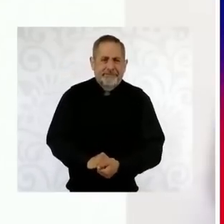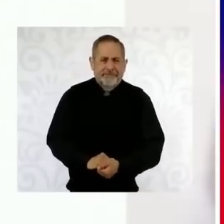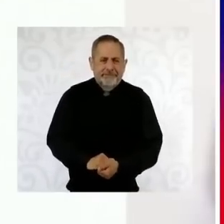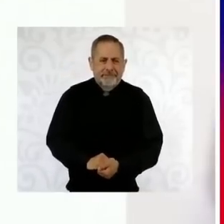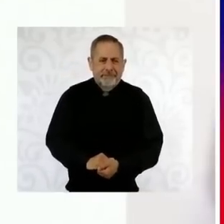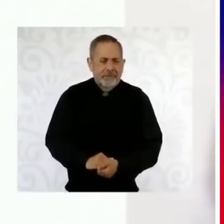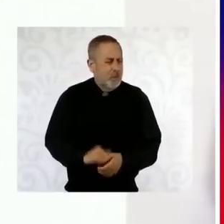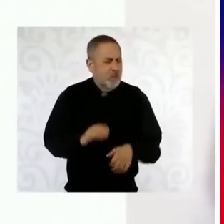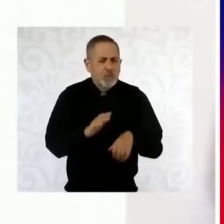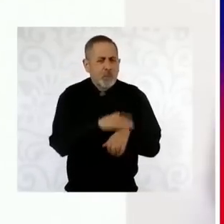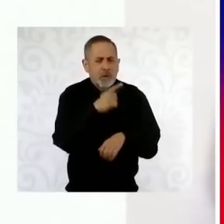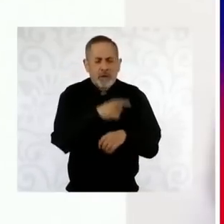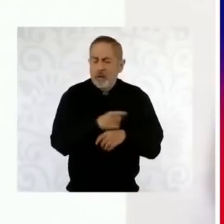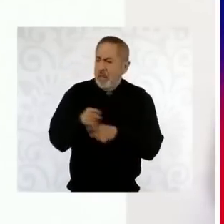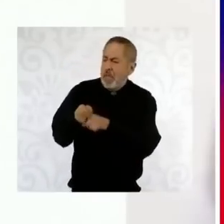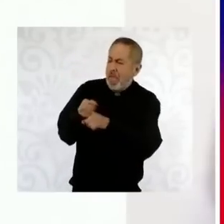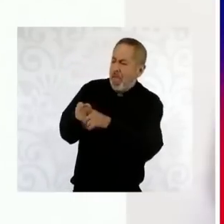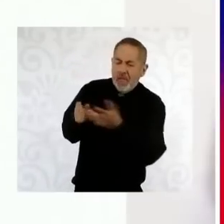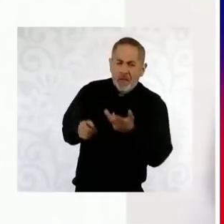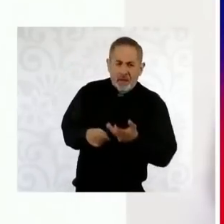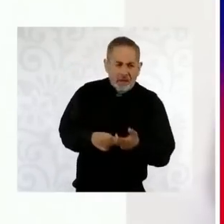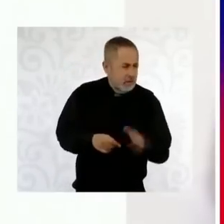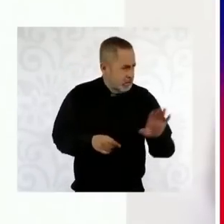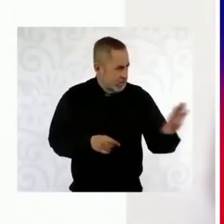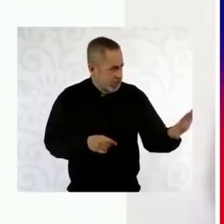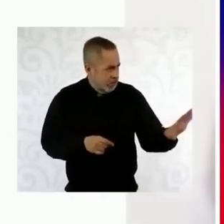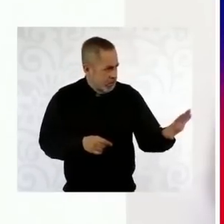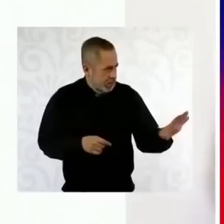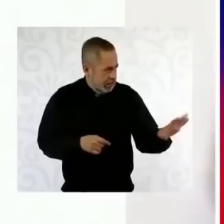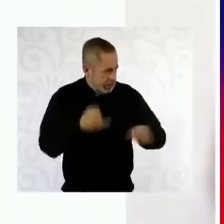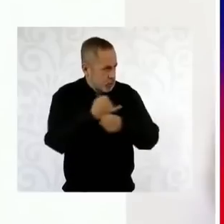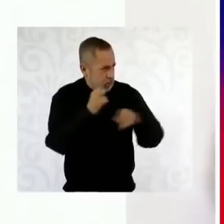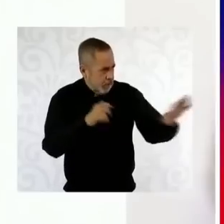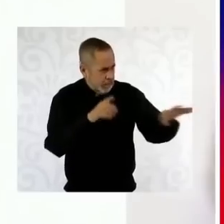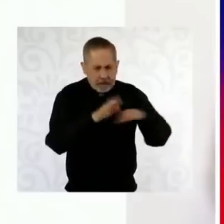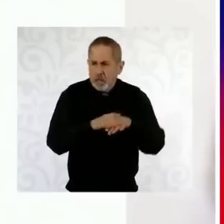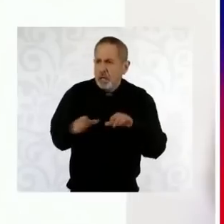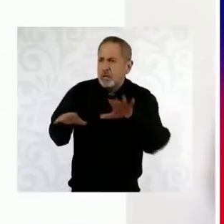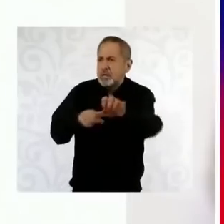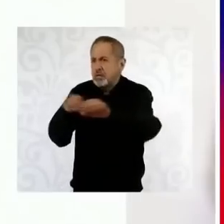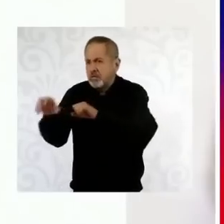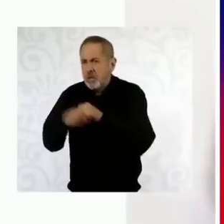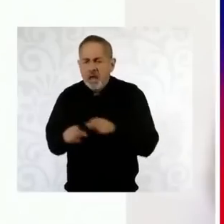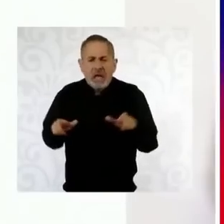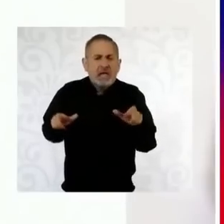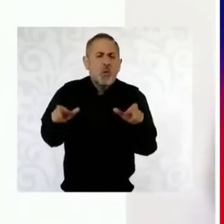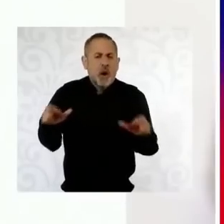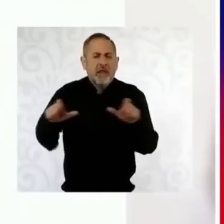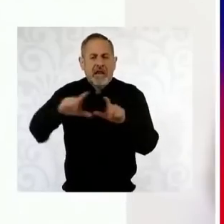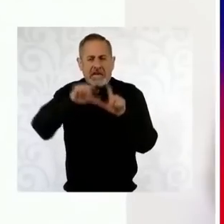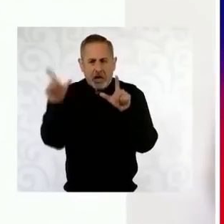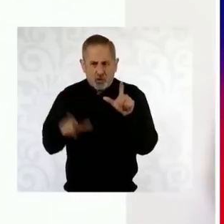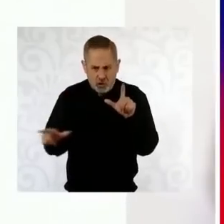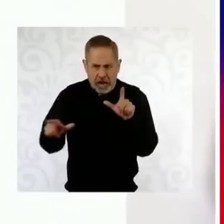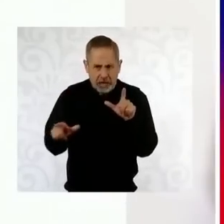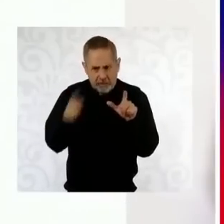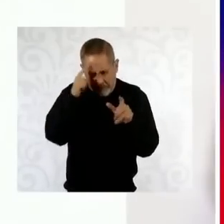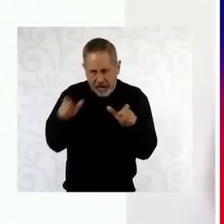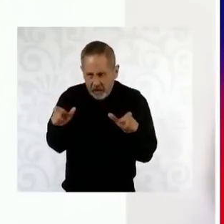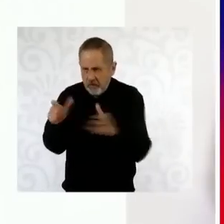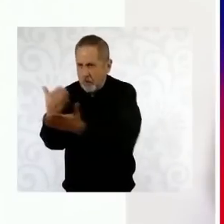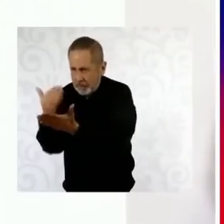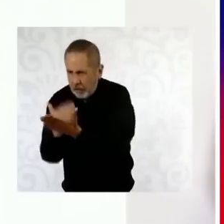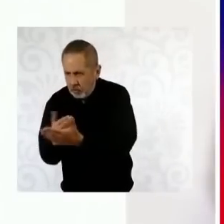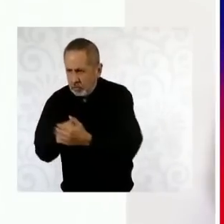¿Y por qué critican que se decidió hacer una fuerza nacional para atender la inseguridad y la violencia?